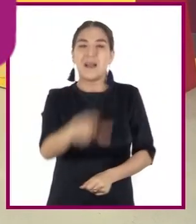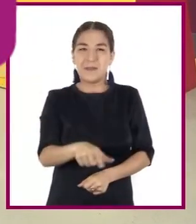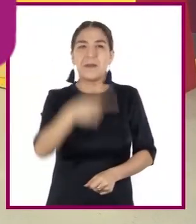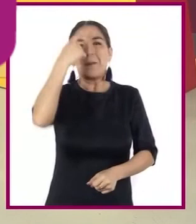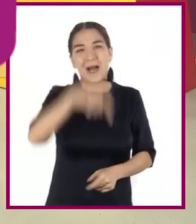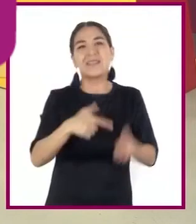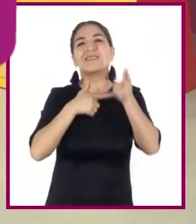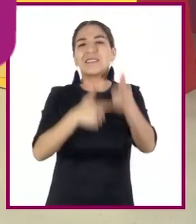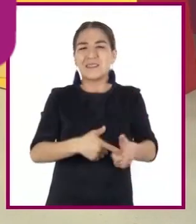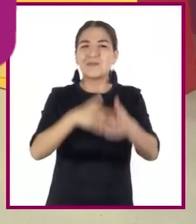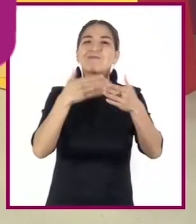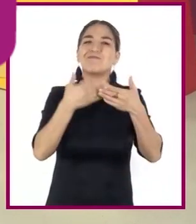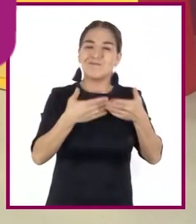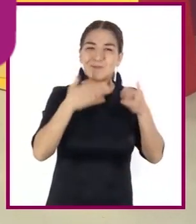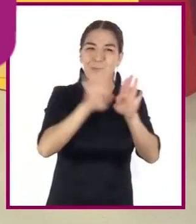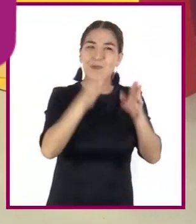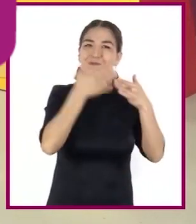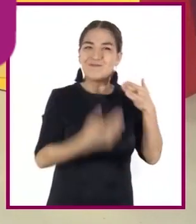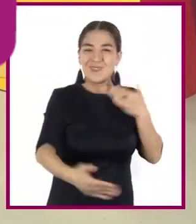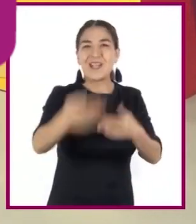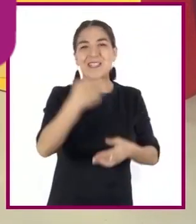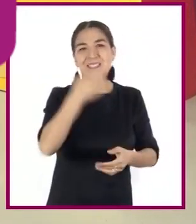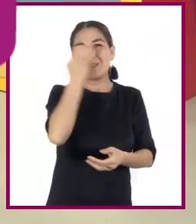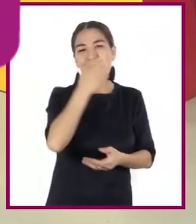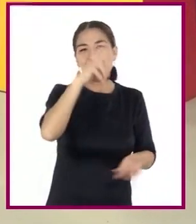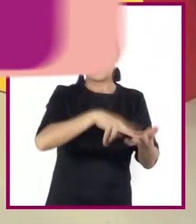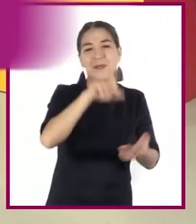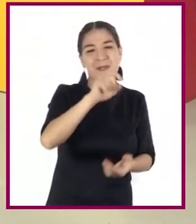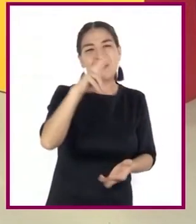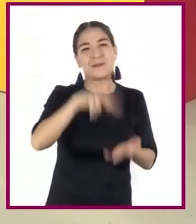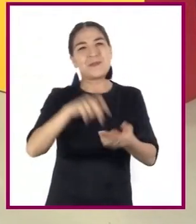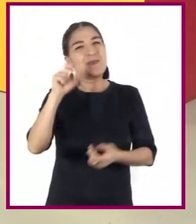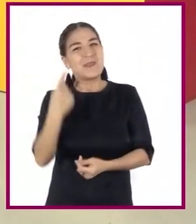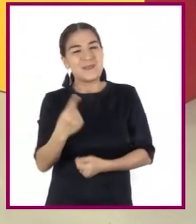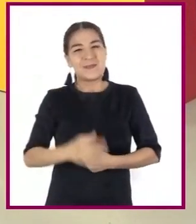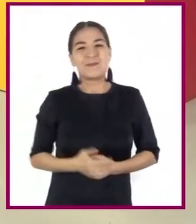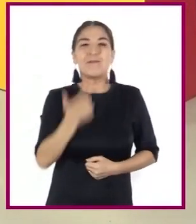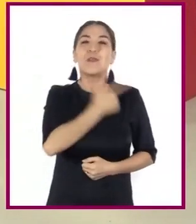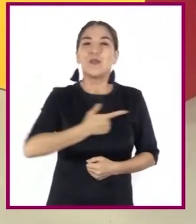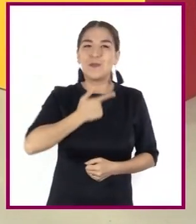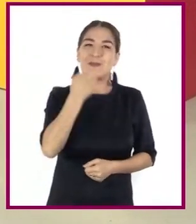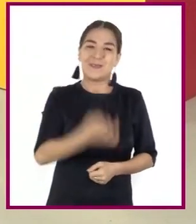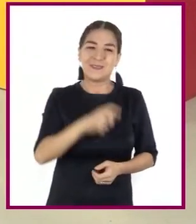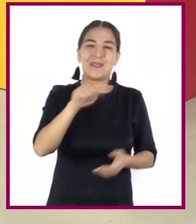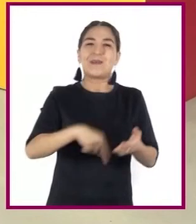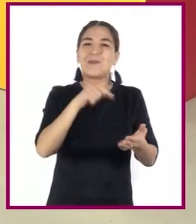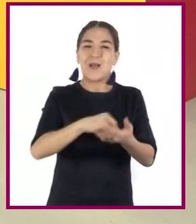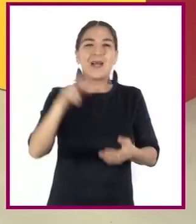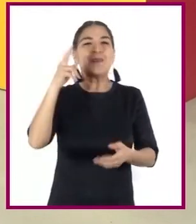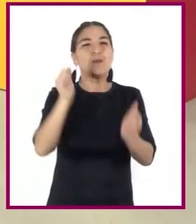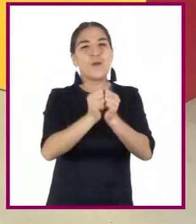que sigamos adelante en este ciclo escolar. Fue un gusto compartir este espacio con